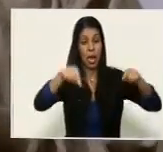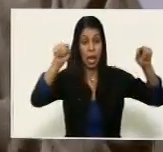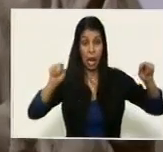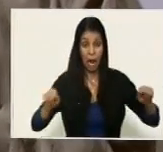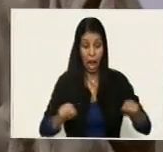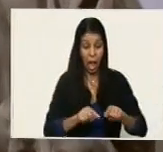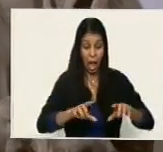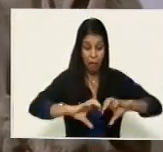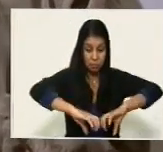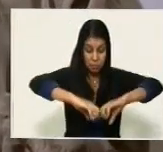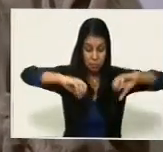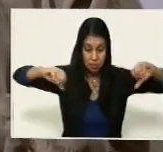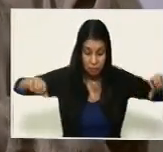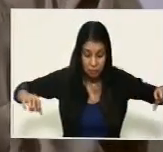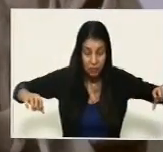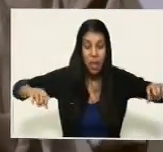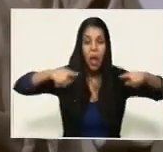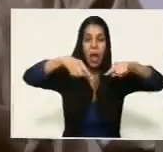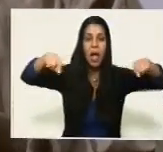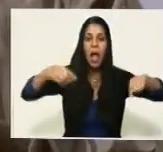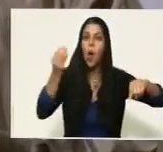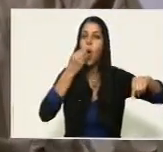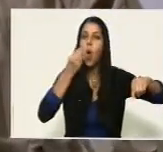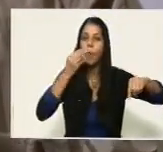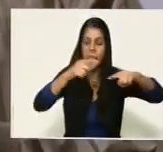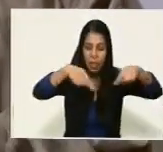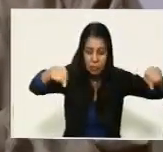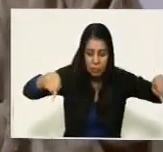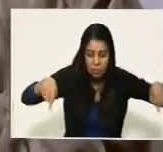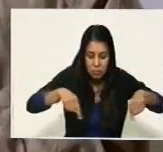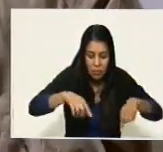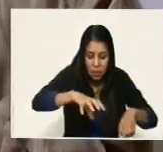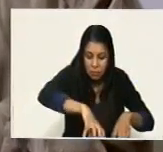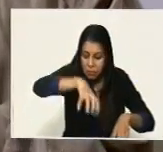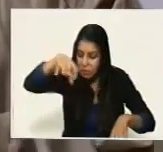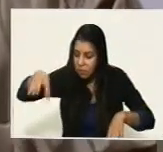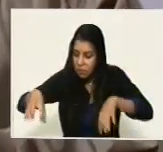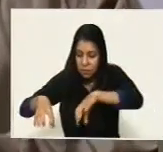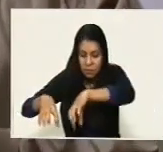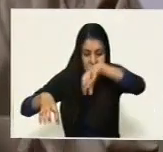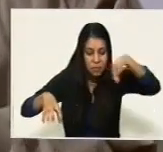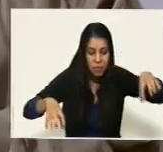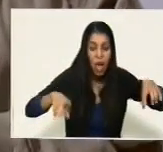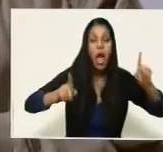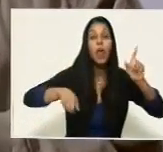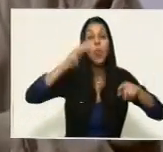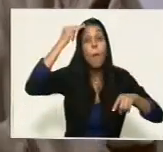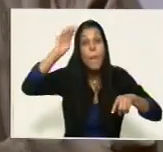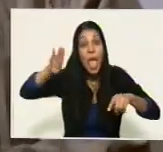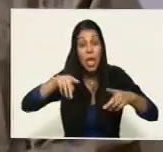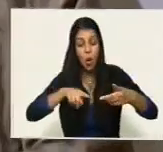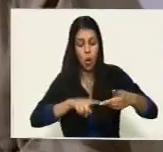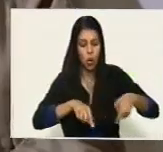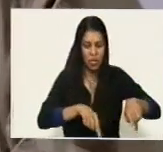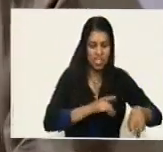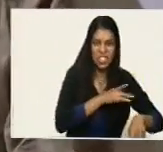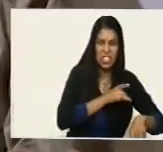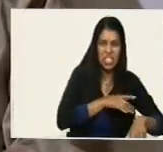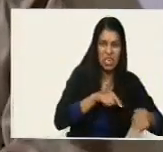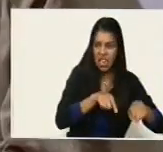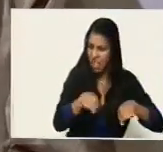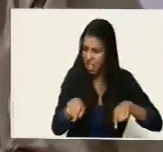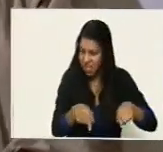recientemente, que había unos productos mexicanos y unos productos que venían de Chile. Entonces dije, ¿y qué será esta